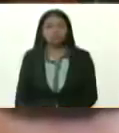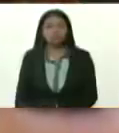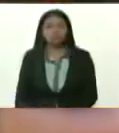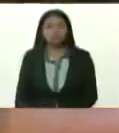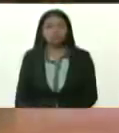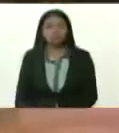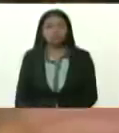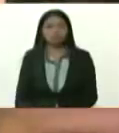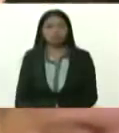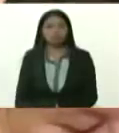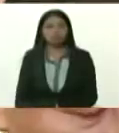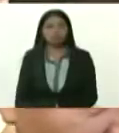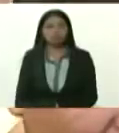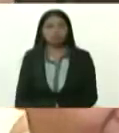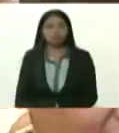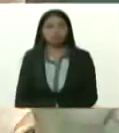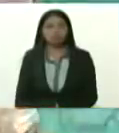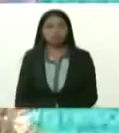Y hay que